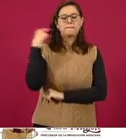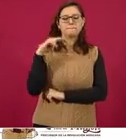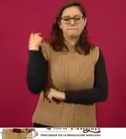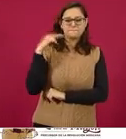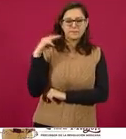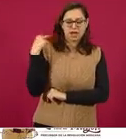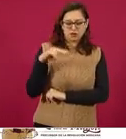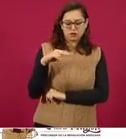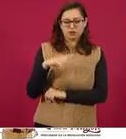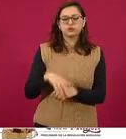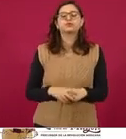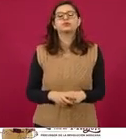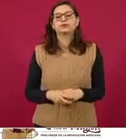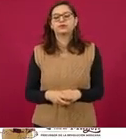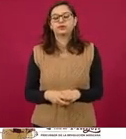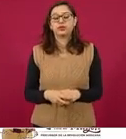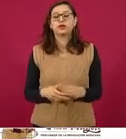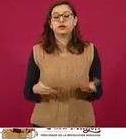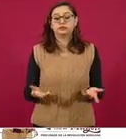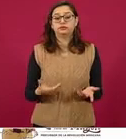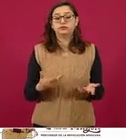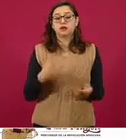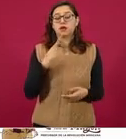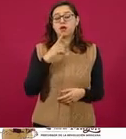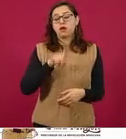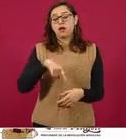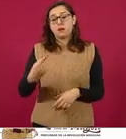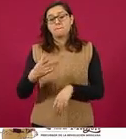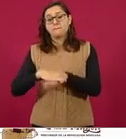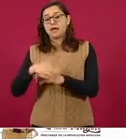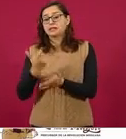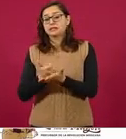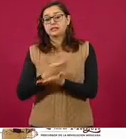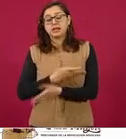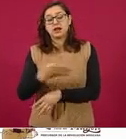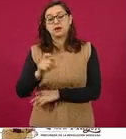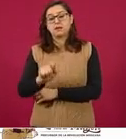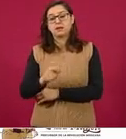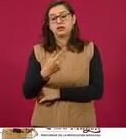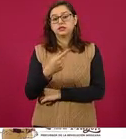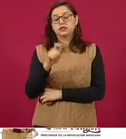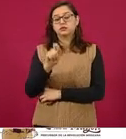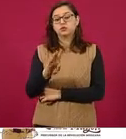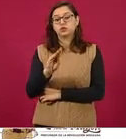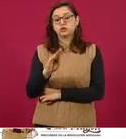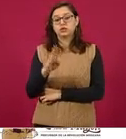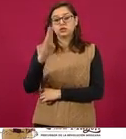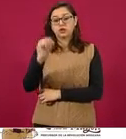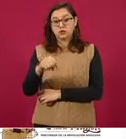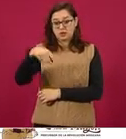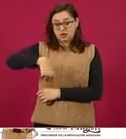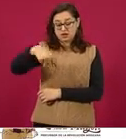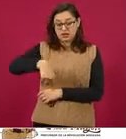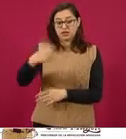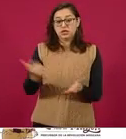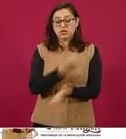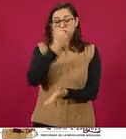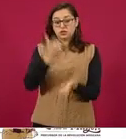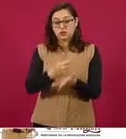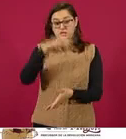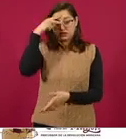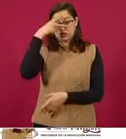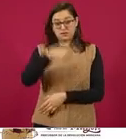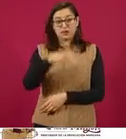Cozolacatepec, Veracruz, esto es para la Premium, y 26.89 de Shell en la Miguel Hidalgo, aquí en la Ciudad de México,